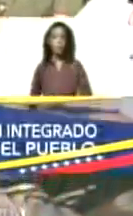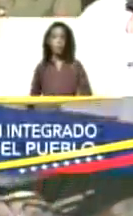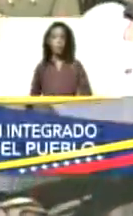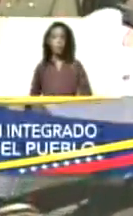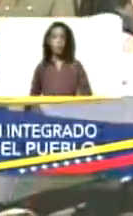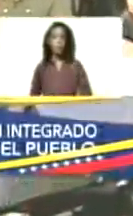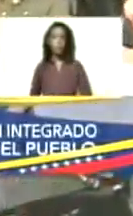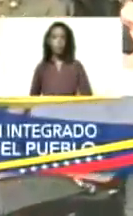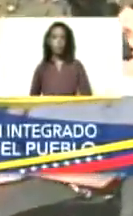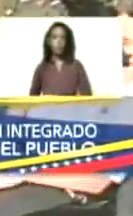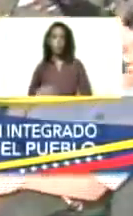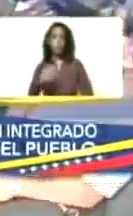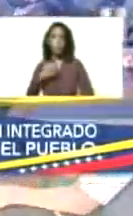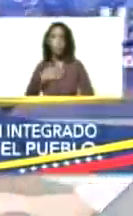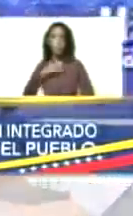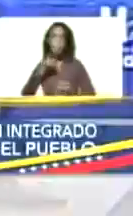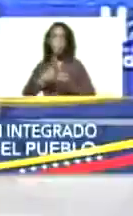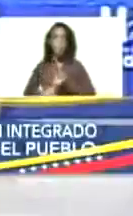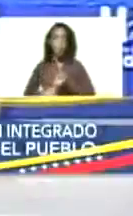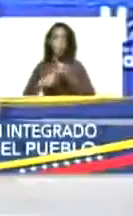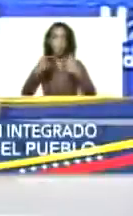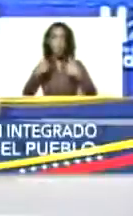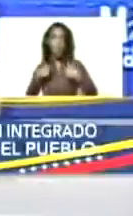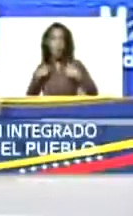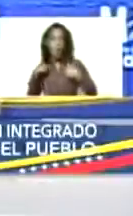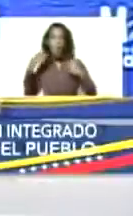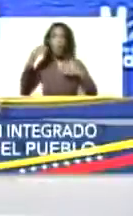Estábamos Silvia y yo bañándonos allá